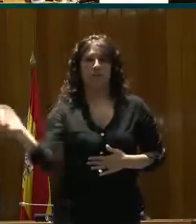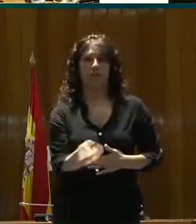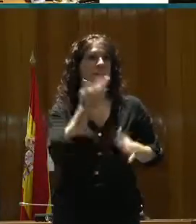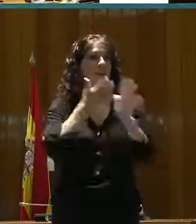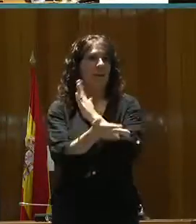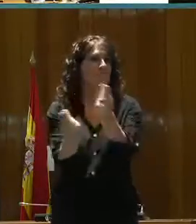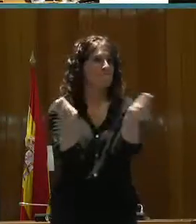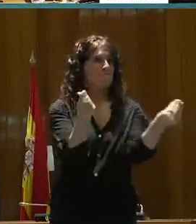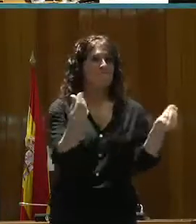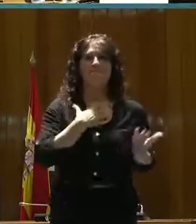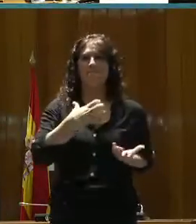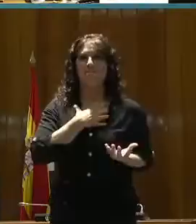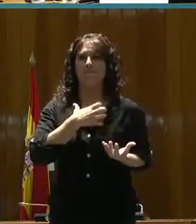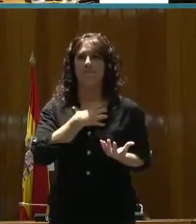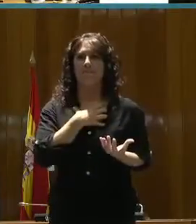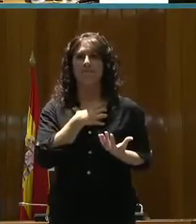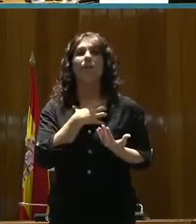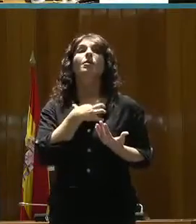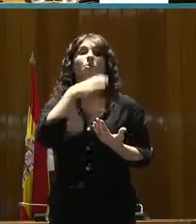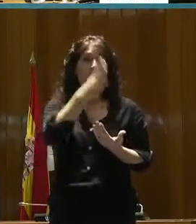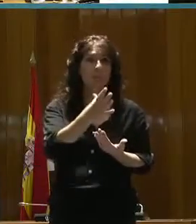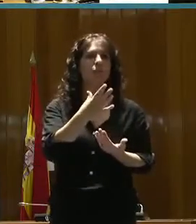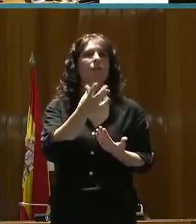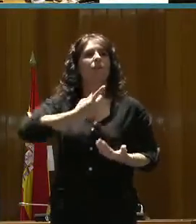ahí debíamos aportar